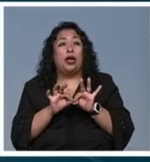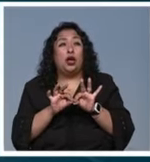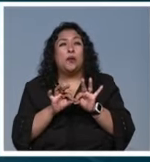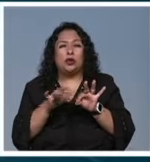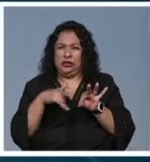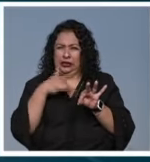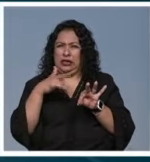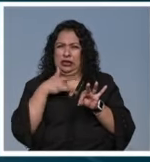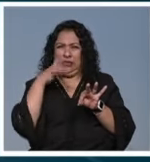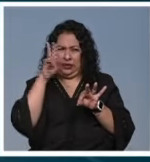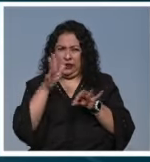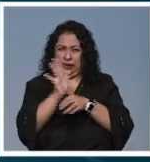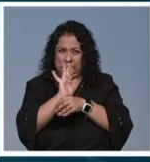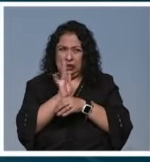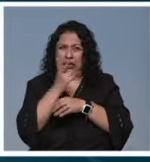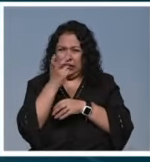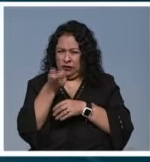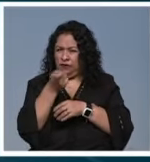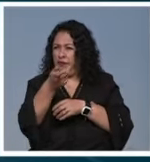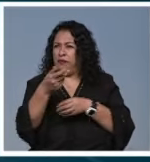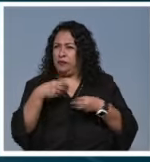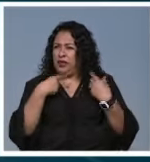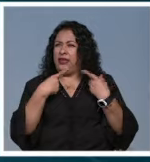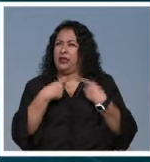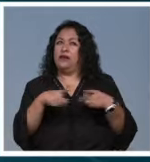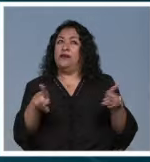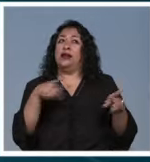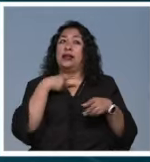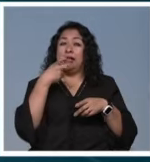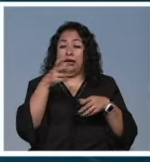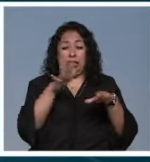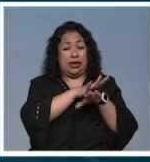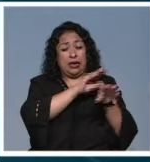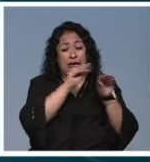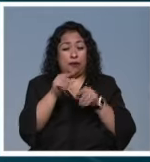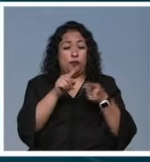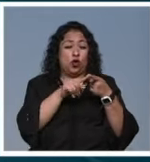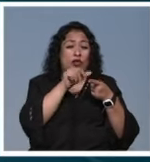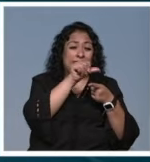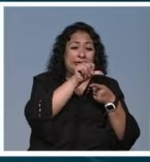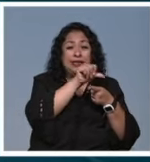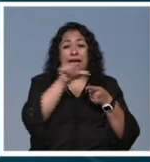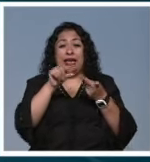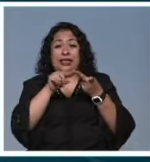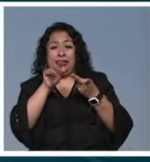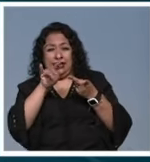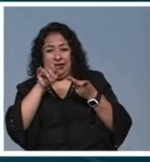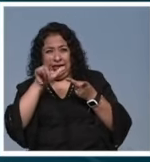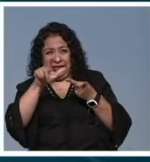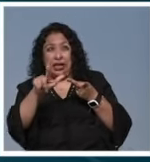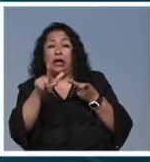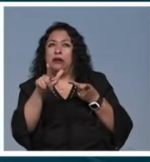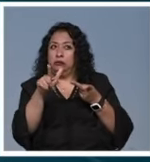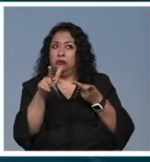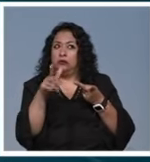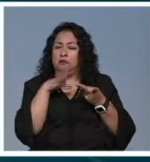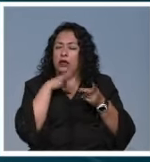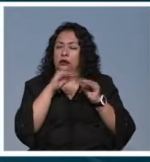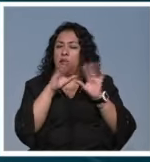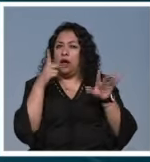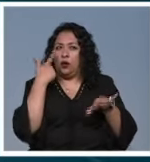se sintiera que era cine le daba como otra vida, y entonces este brinco del digital hacia el 16 pues era como mucho más